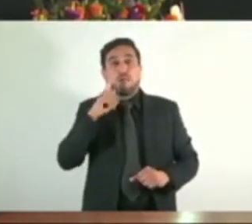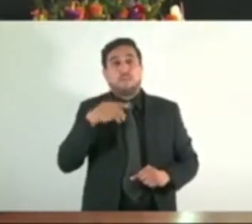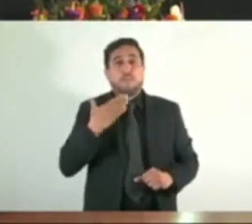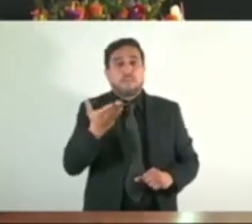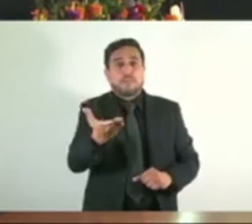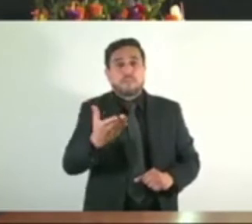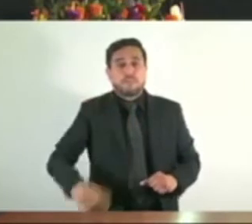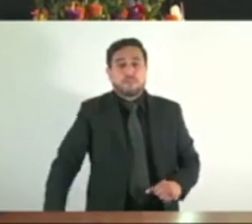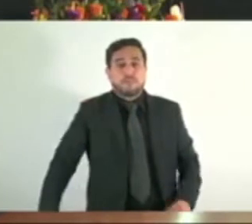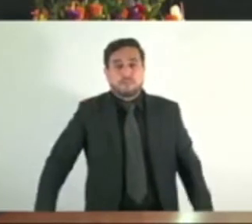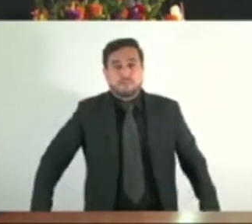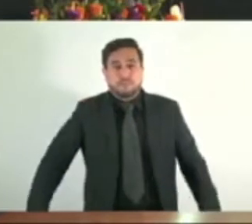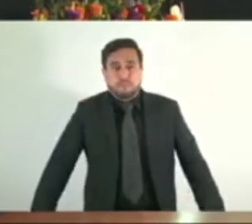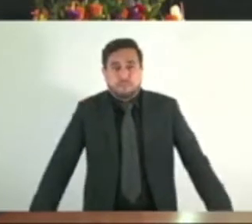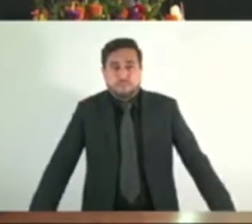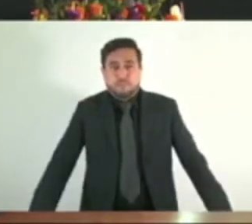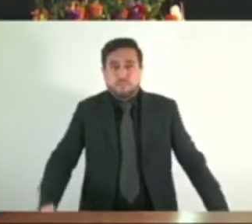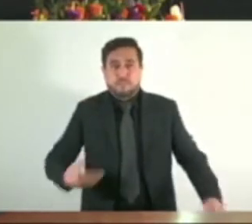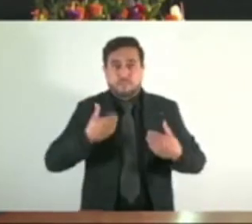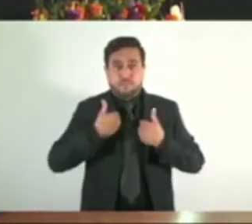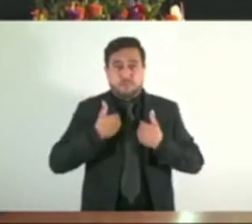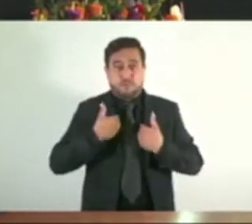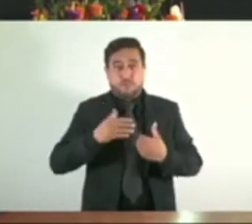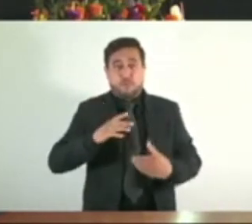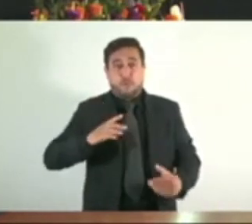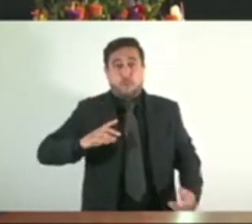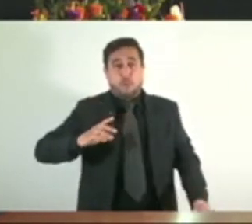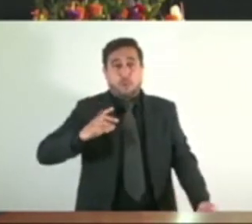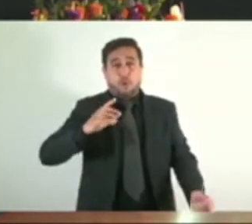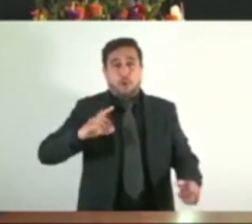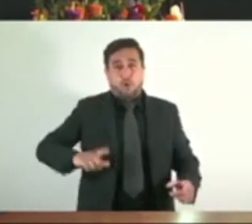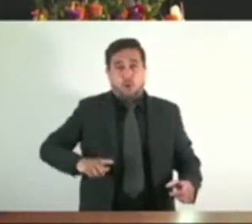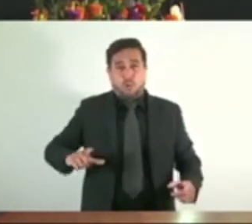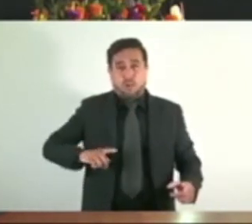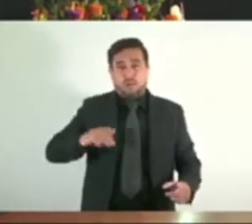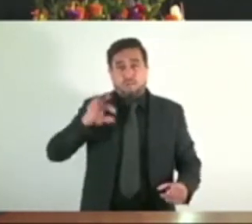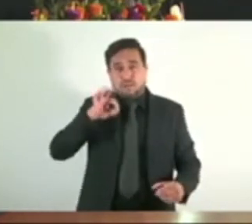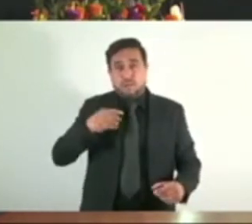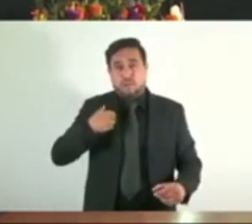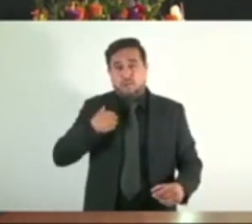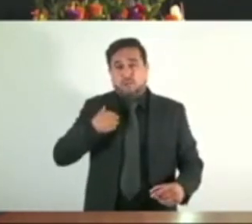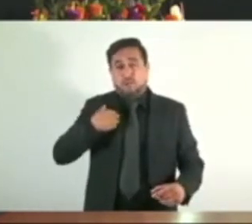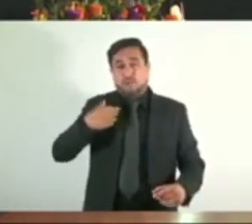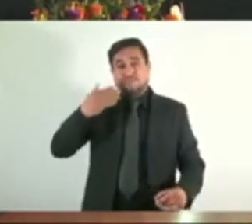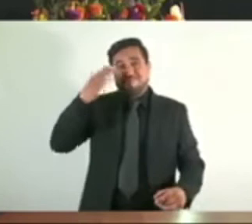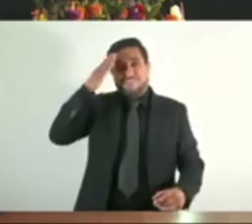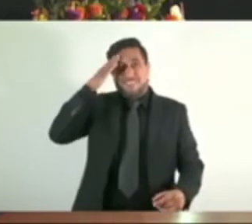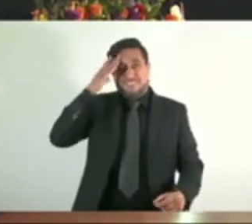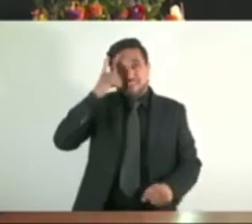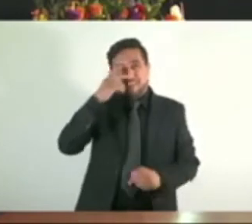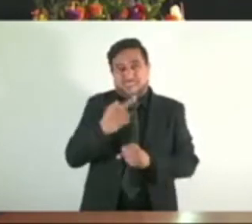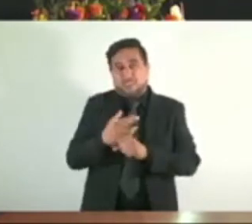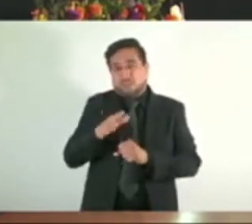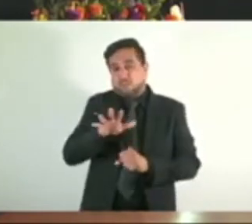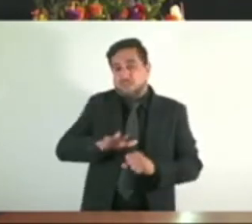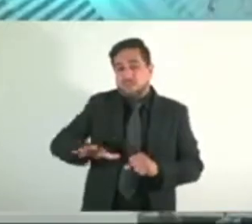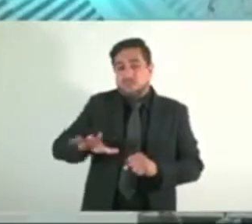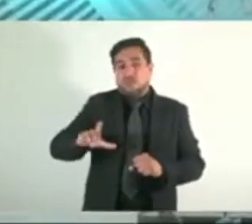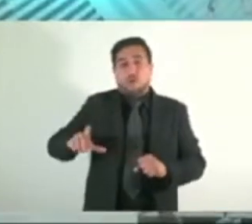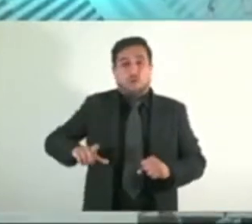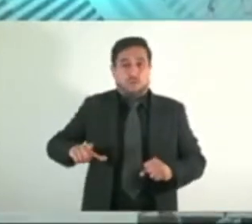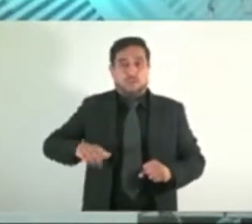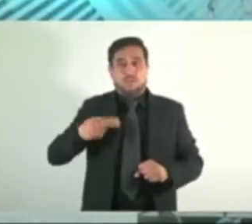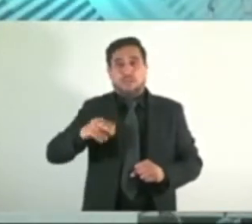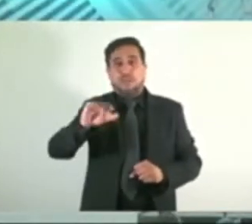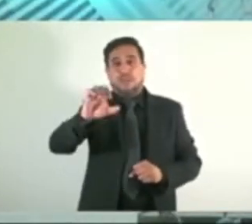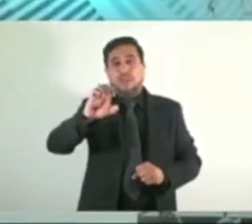como gobernante, como titular del Poder Ejecutivo, es muy satisfactorio ver cómo las decisiones